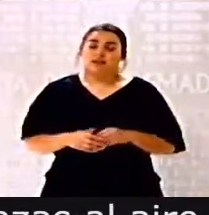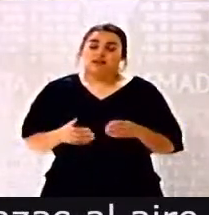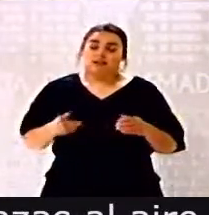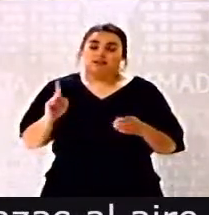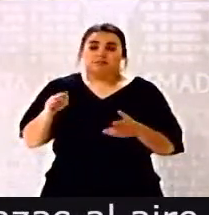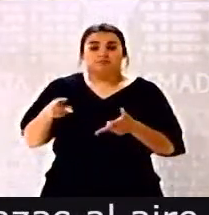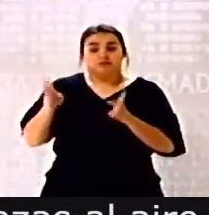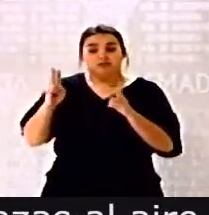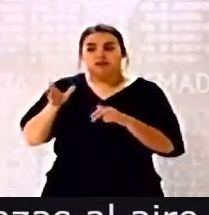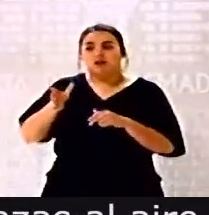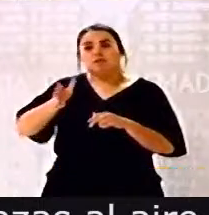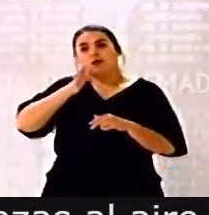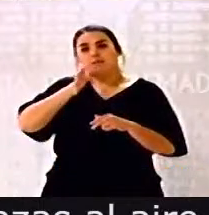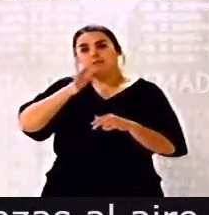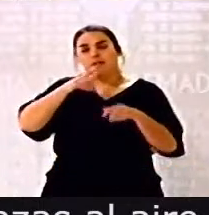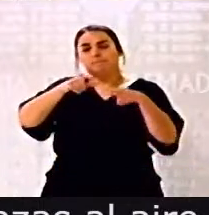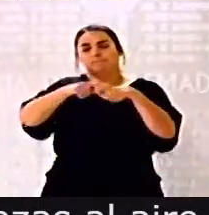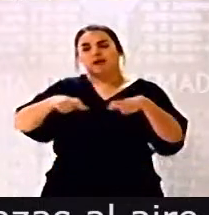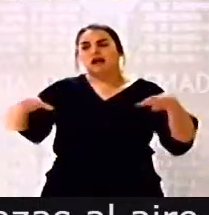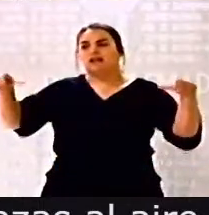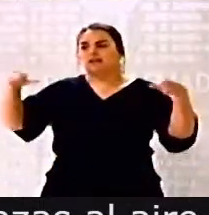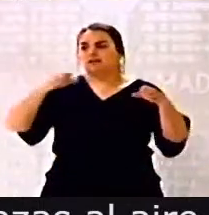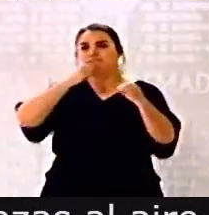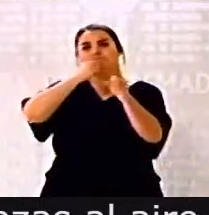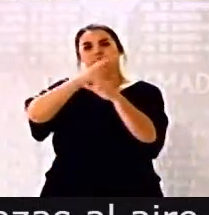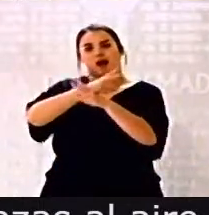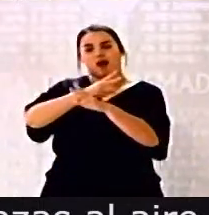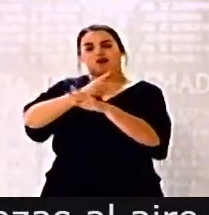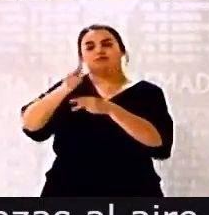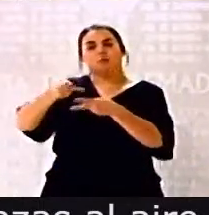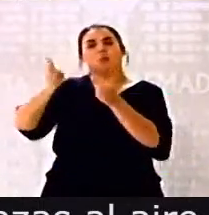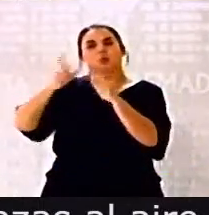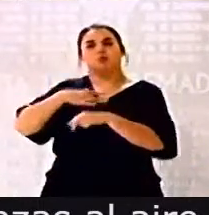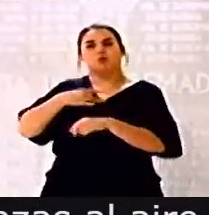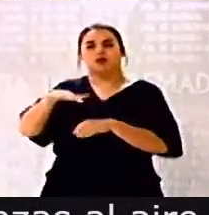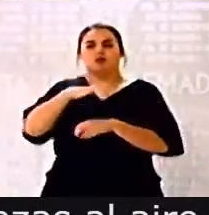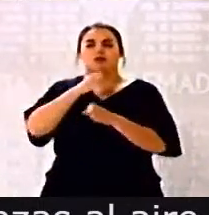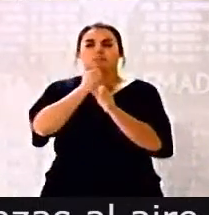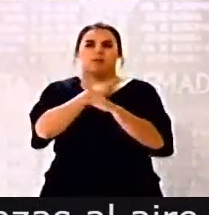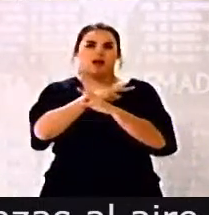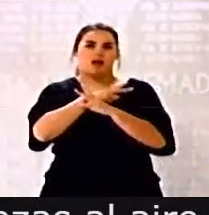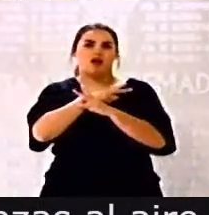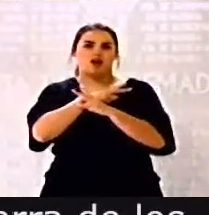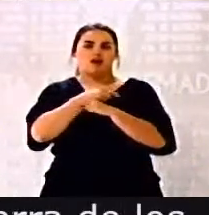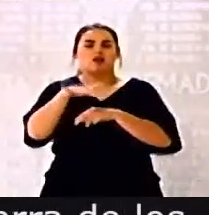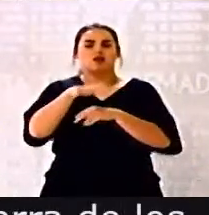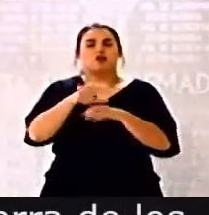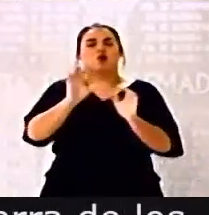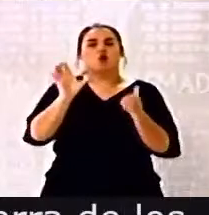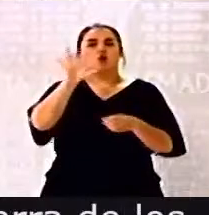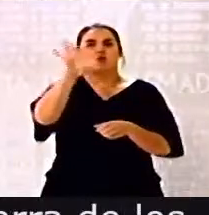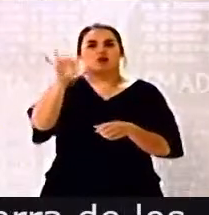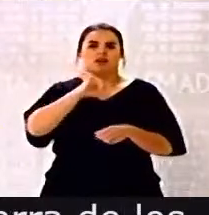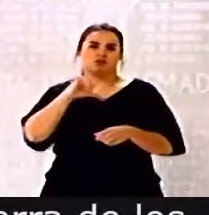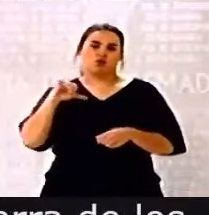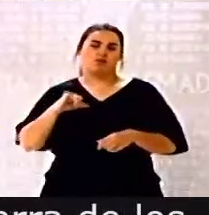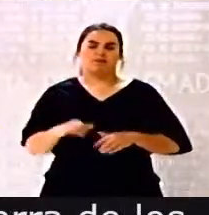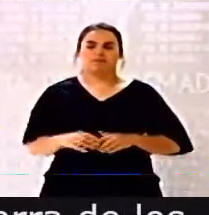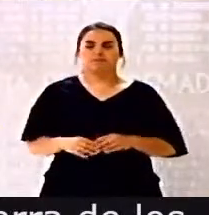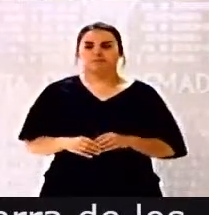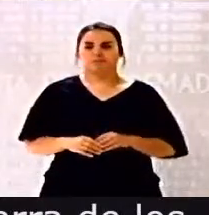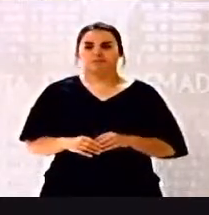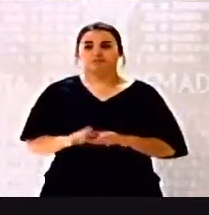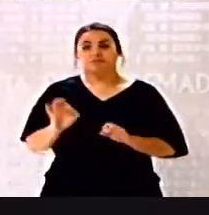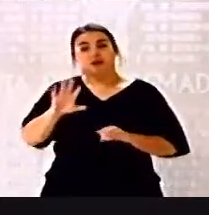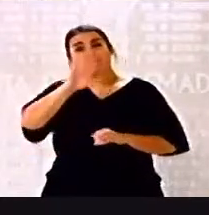permite el consumo en la barra de los establecimientos, de los bares de nuestra comunidad autónoma. Esto